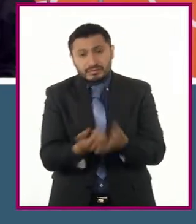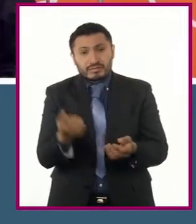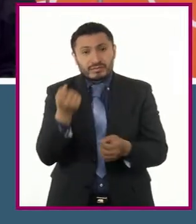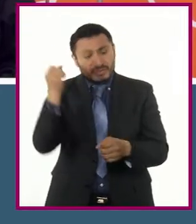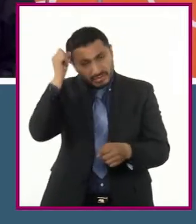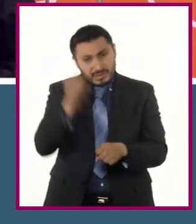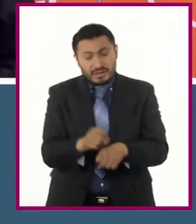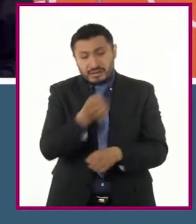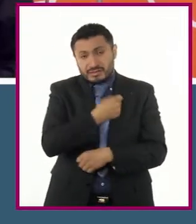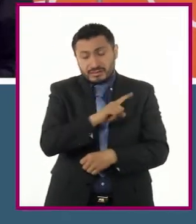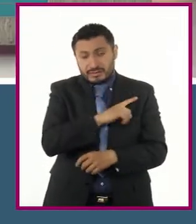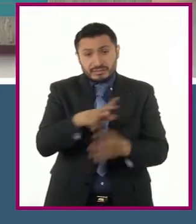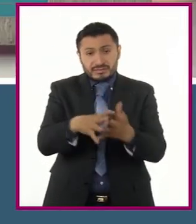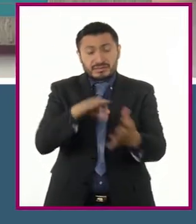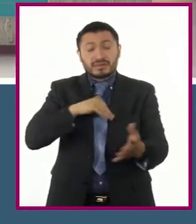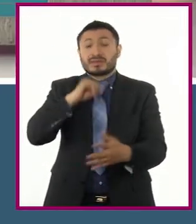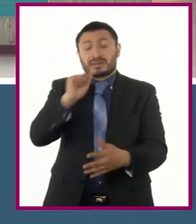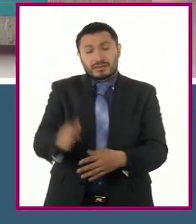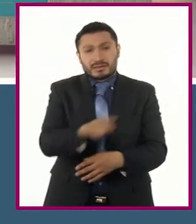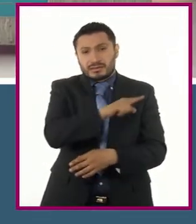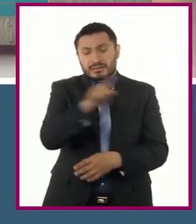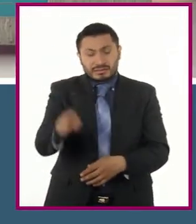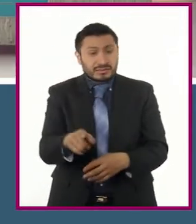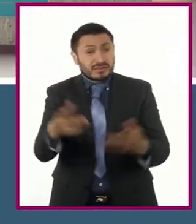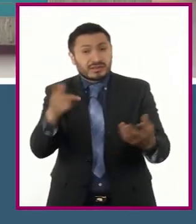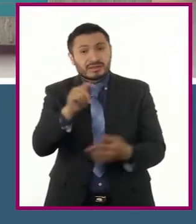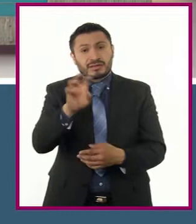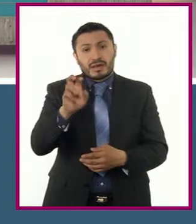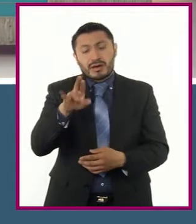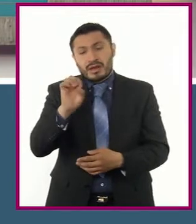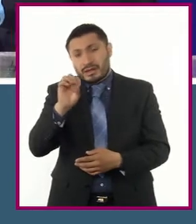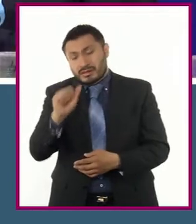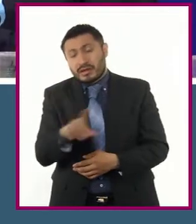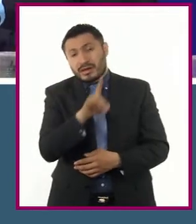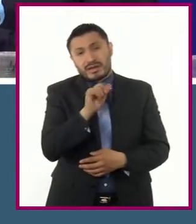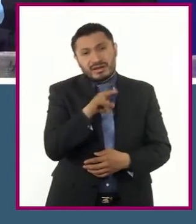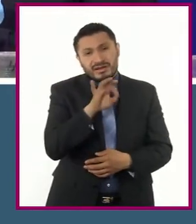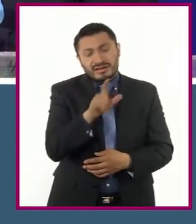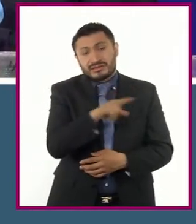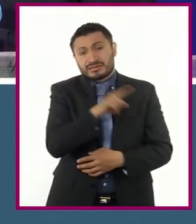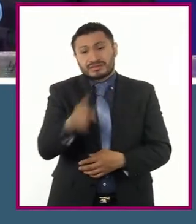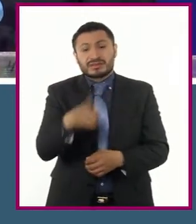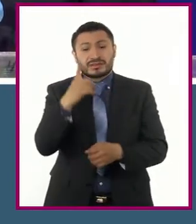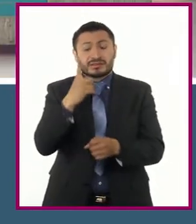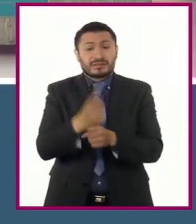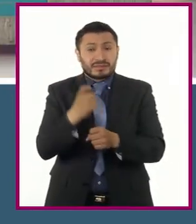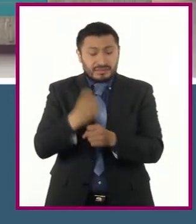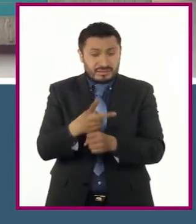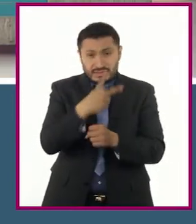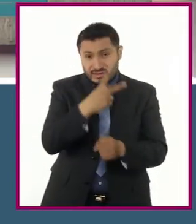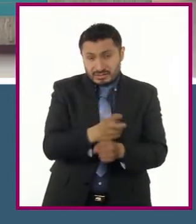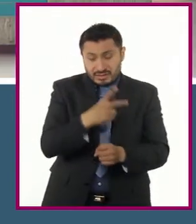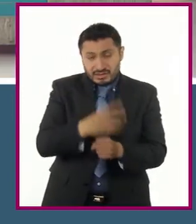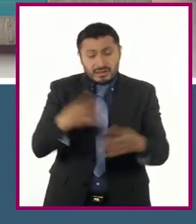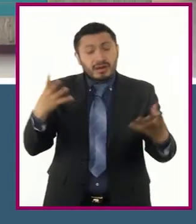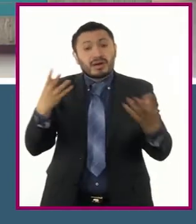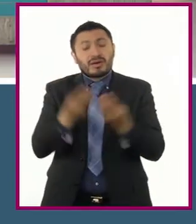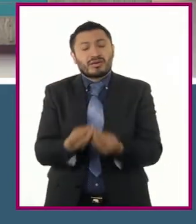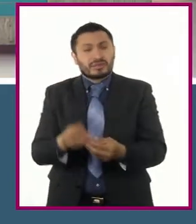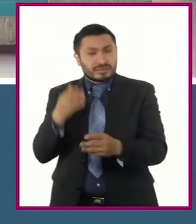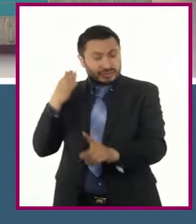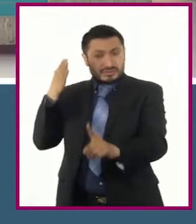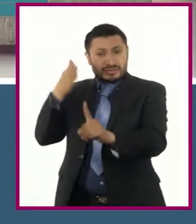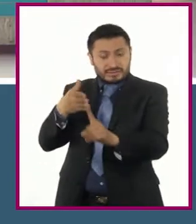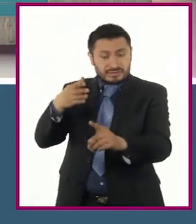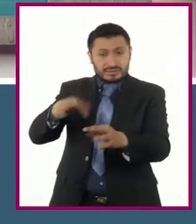Agentes, Teresa y Daniel, ustedes serán los primeros en detener a estos dos personajes en sus abominables planes. Han borrado la sesión